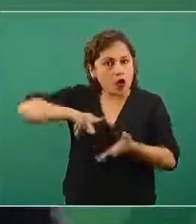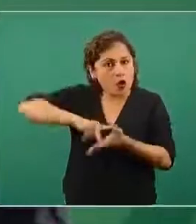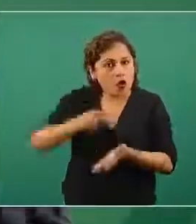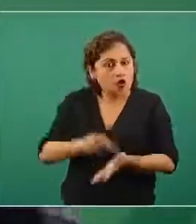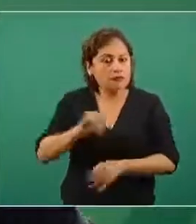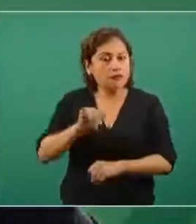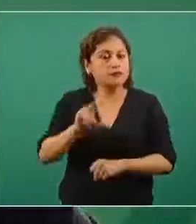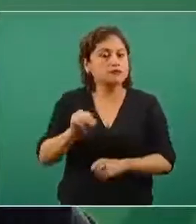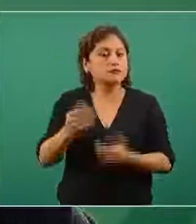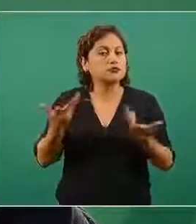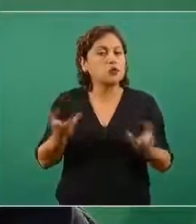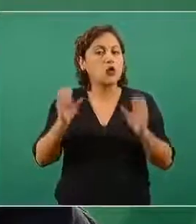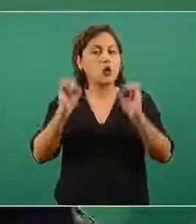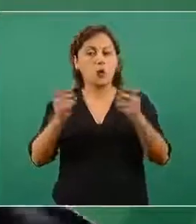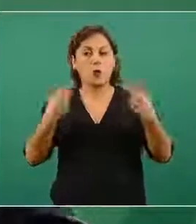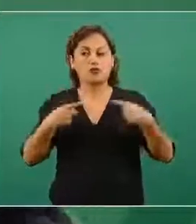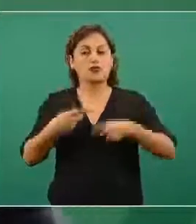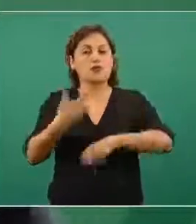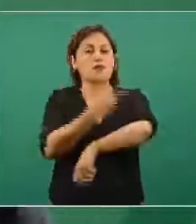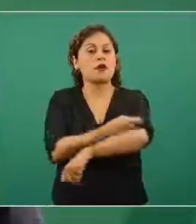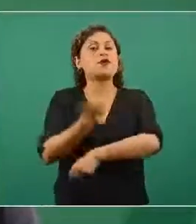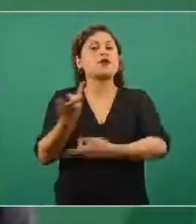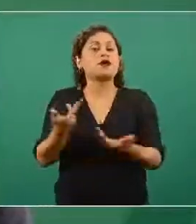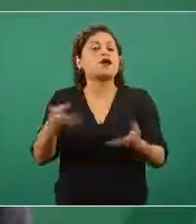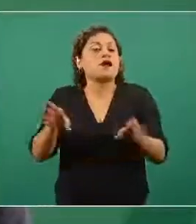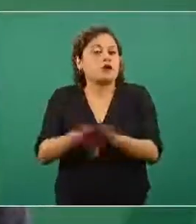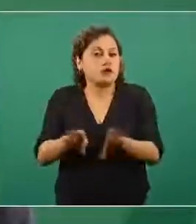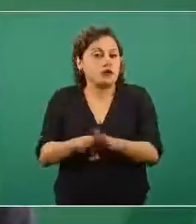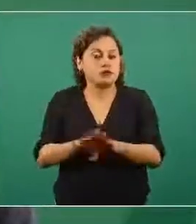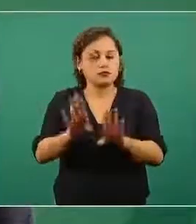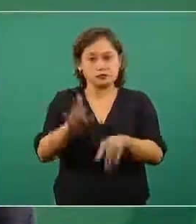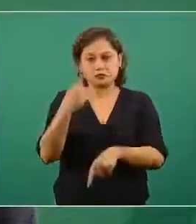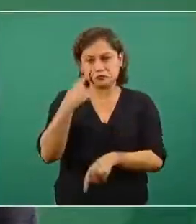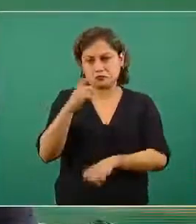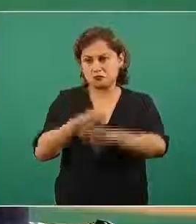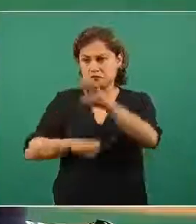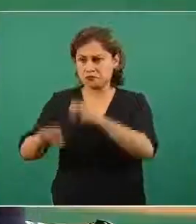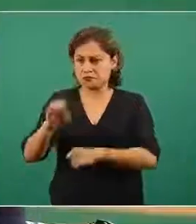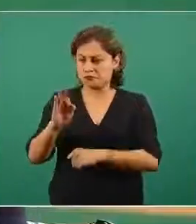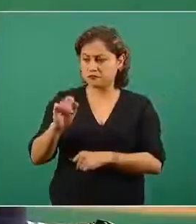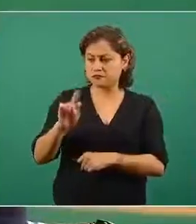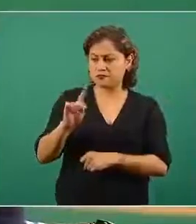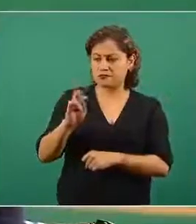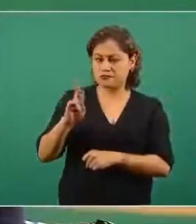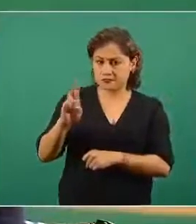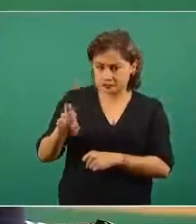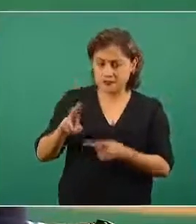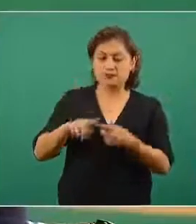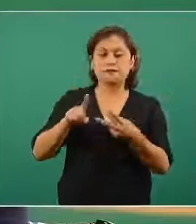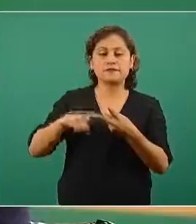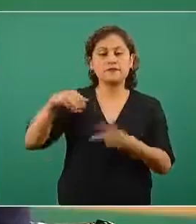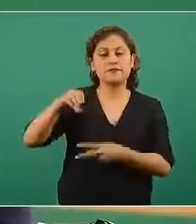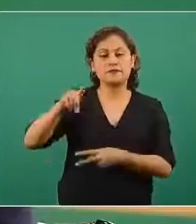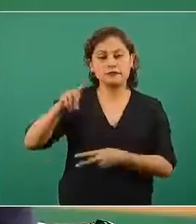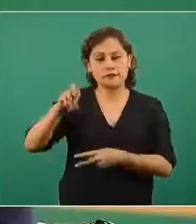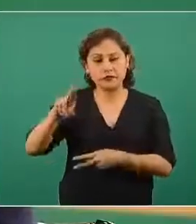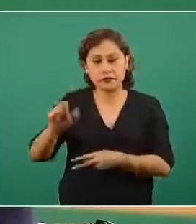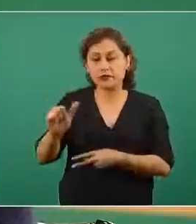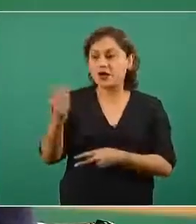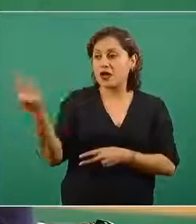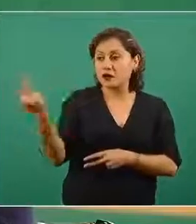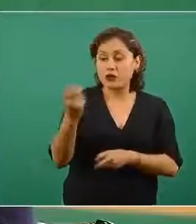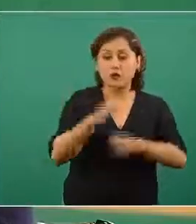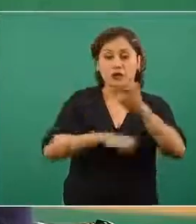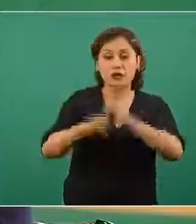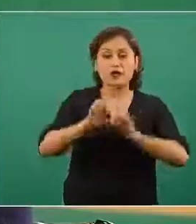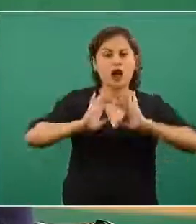aunque inclusive tanto Pfizer como Moderna ya se han pronunciado diciendo que ellos pueden rápidamente incorporar a sus cadenas